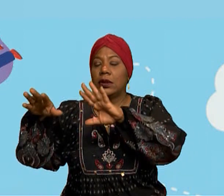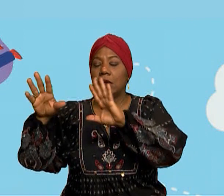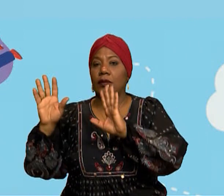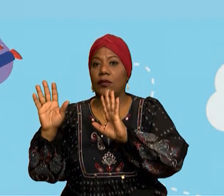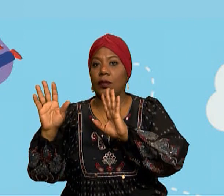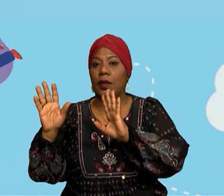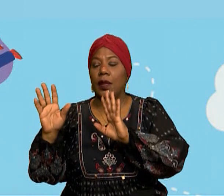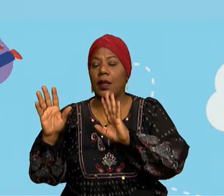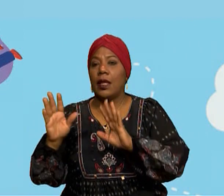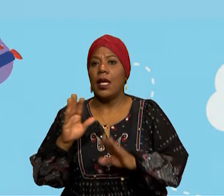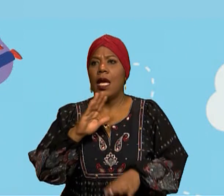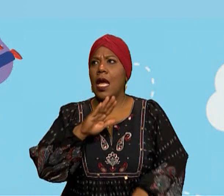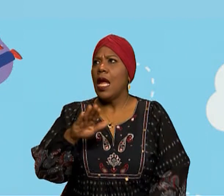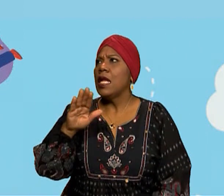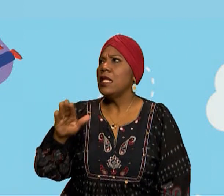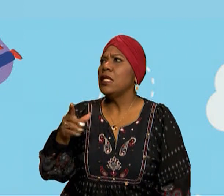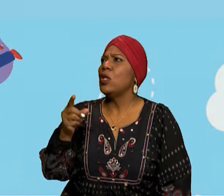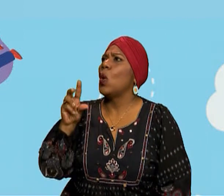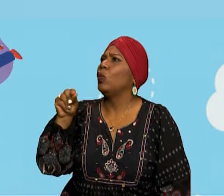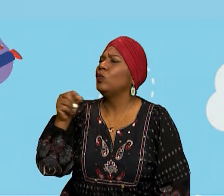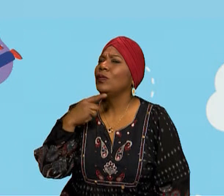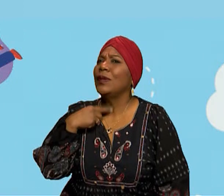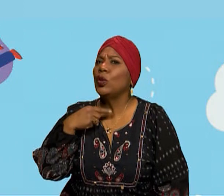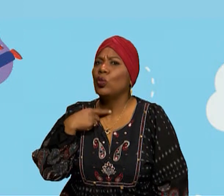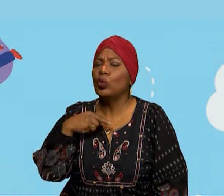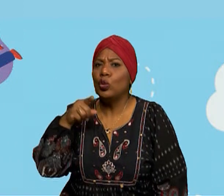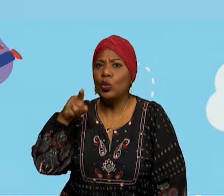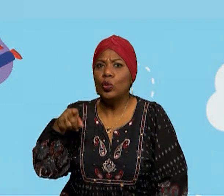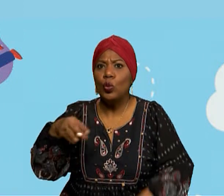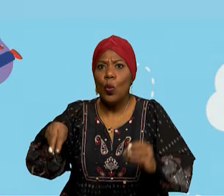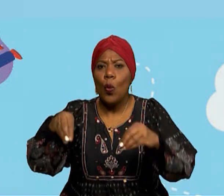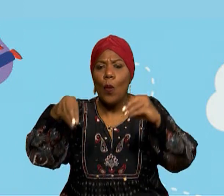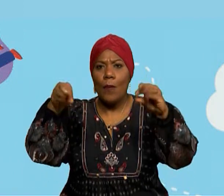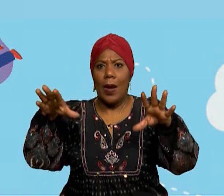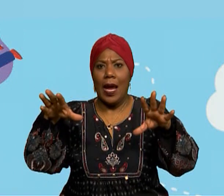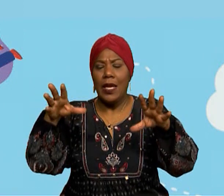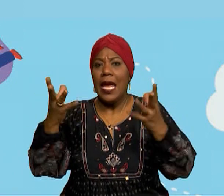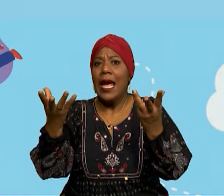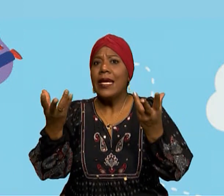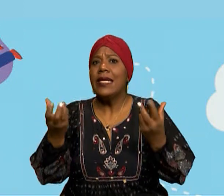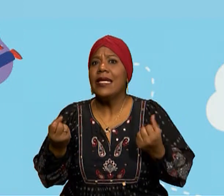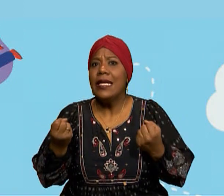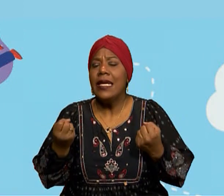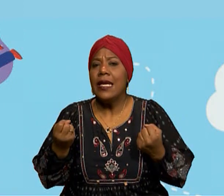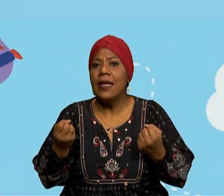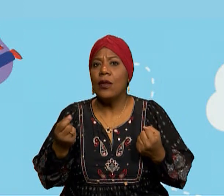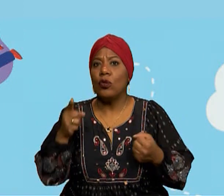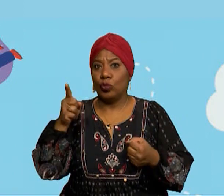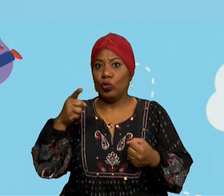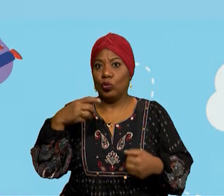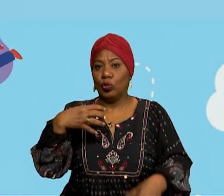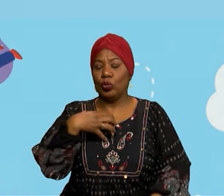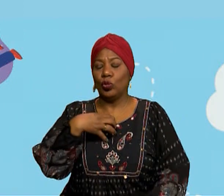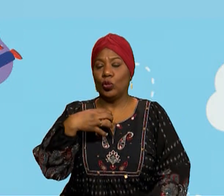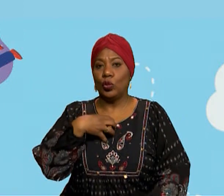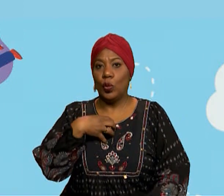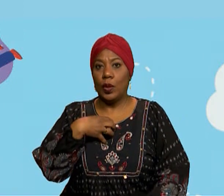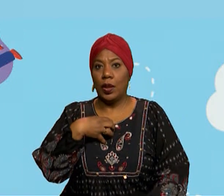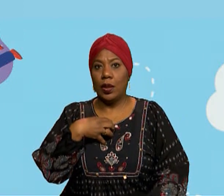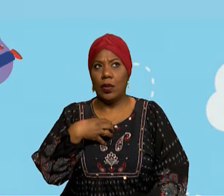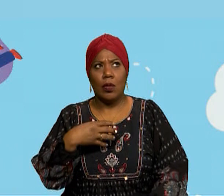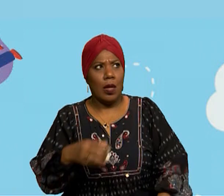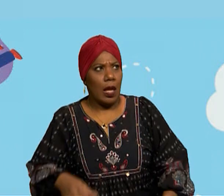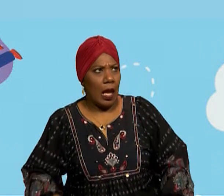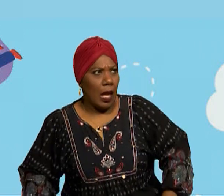seas mi pantalón. El pantalón lo escuchó y regresó. ¿En serio? ¿Quieres que sea